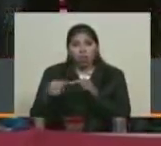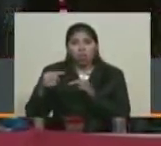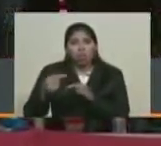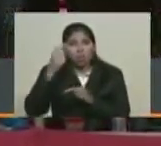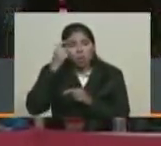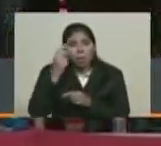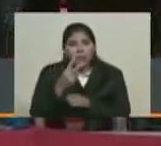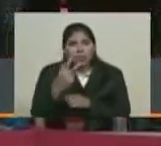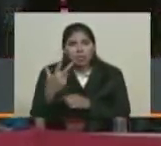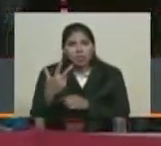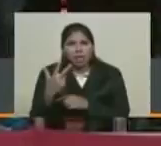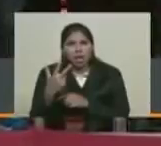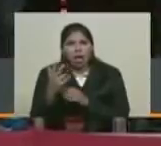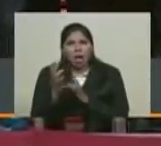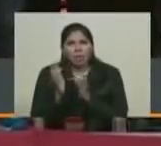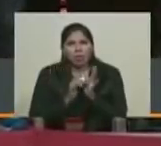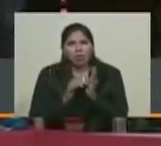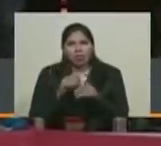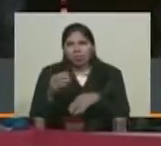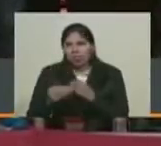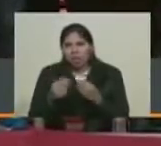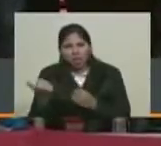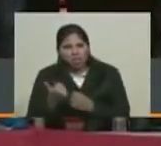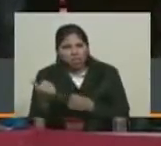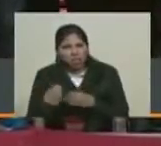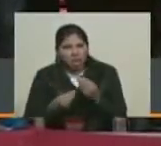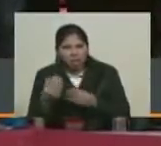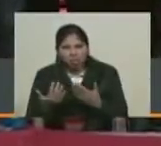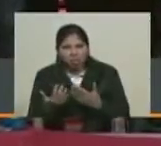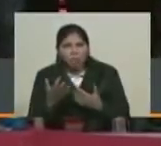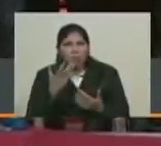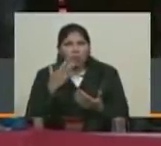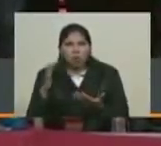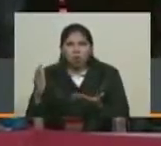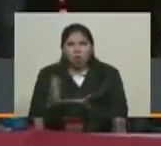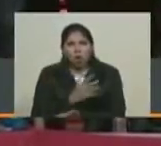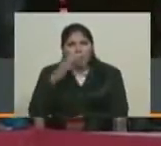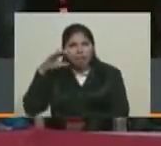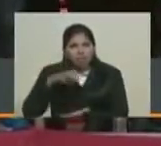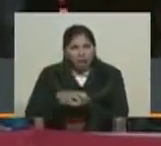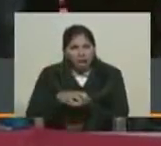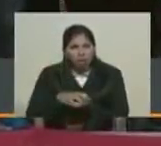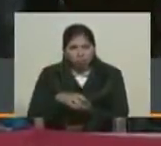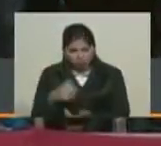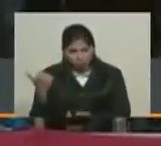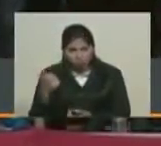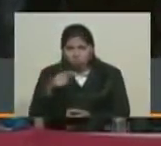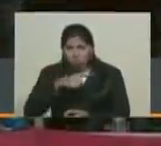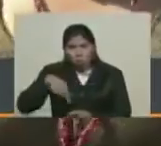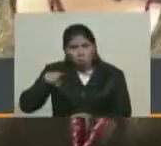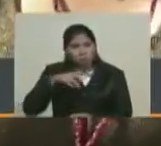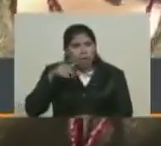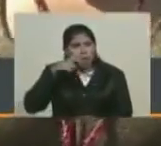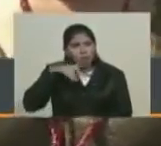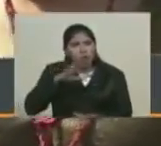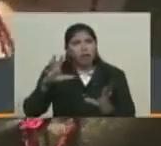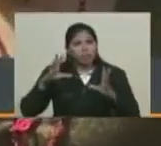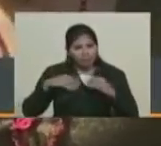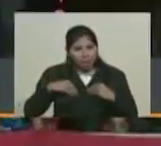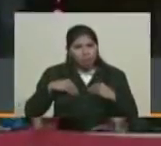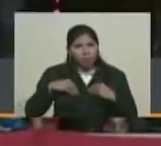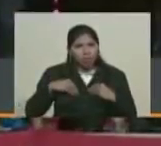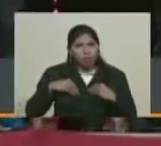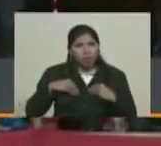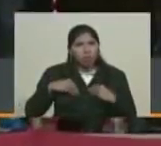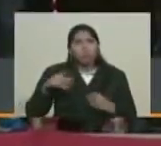¿Un golpe de Estado? ¿Y el pueblo aceptaría un golpe de Estado? ¿O el pueblo